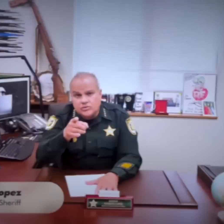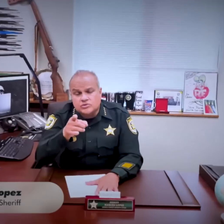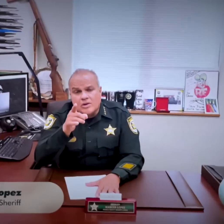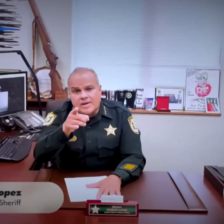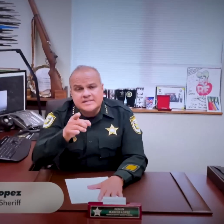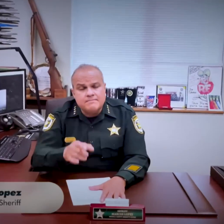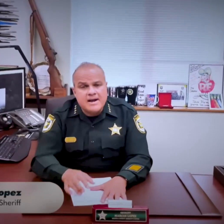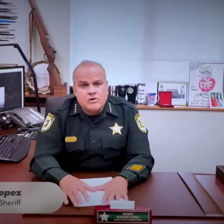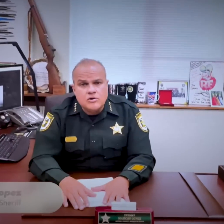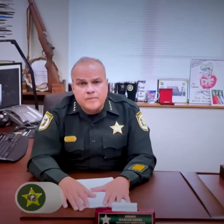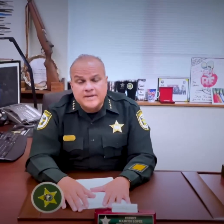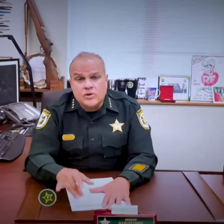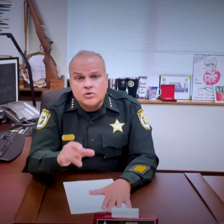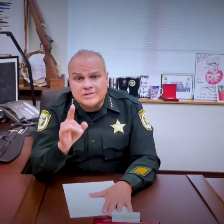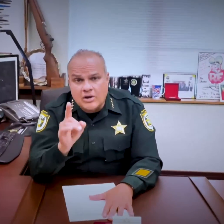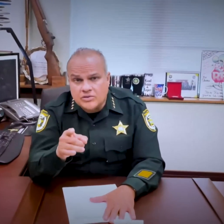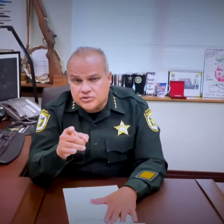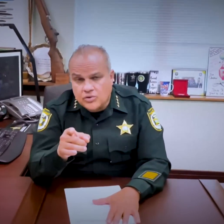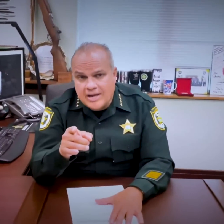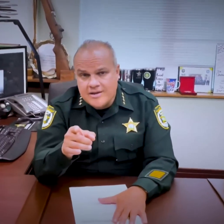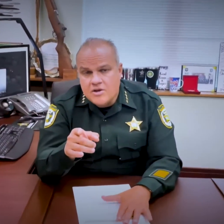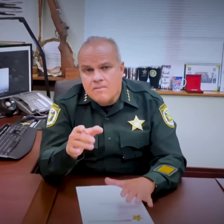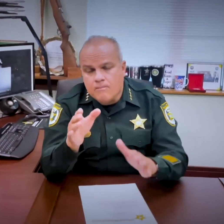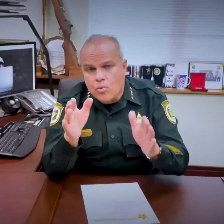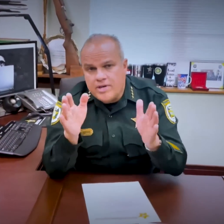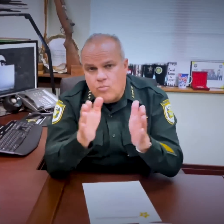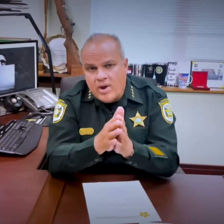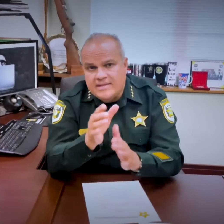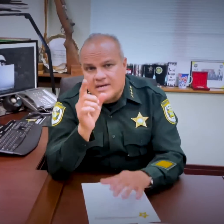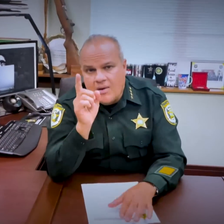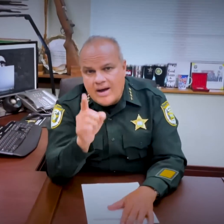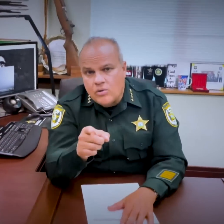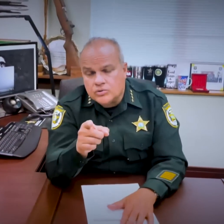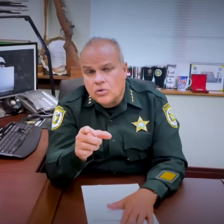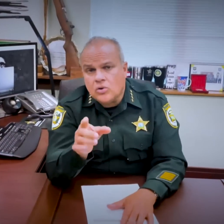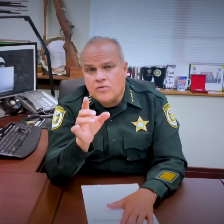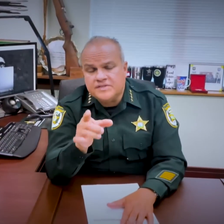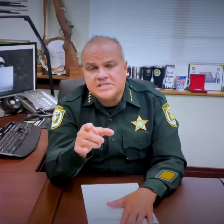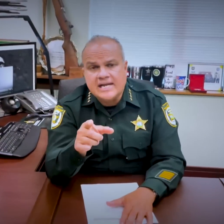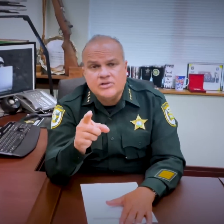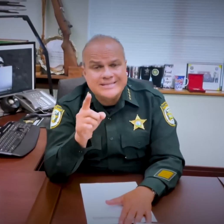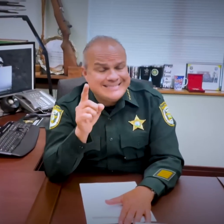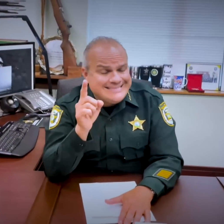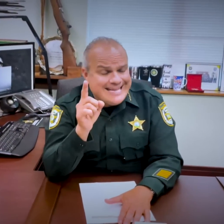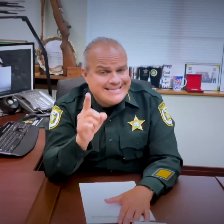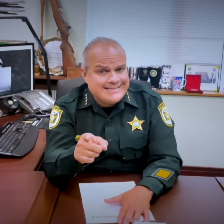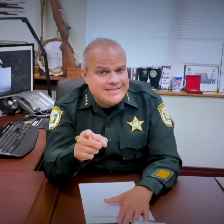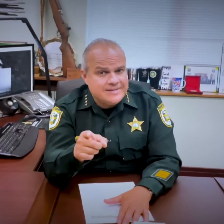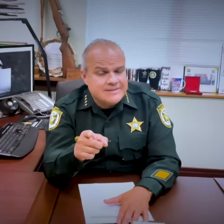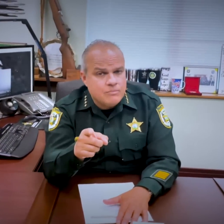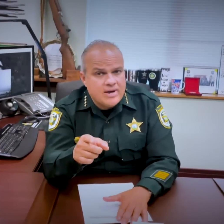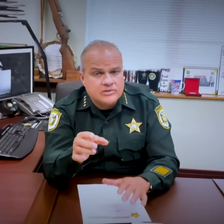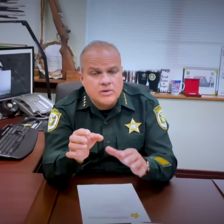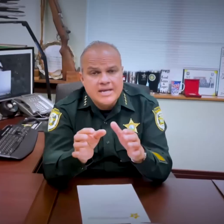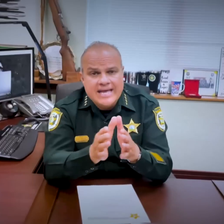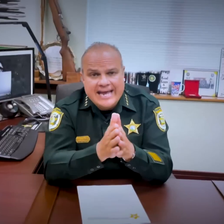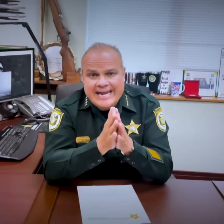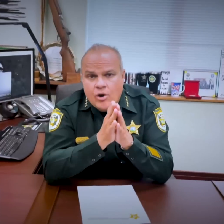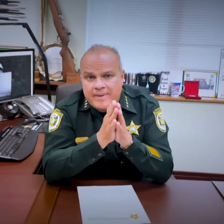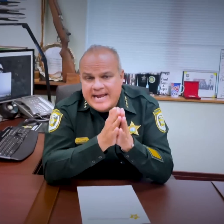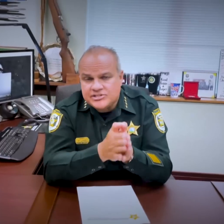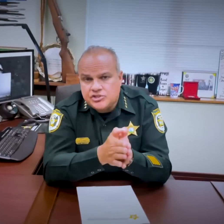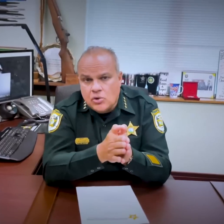Saludos, doctor Aguasil Marcos López con el Condado de Oceola. Muy buen trabajo todos los oficiales y los detectives envuertos